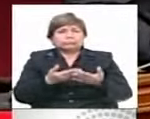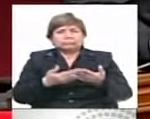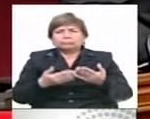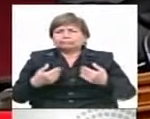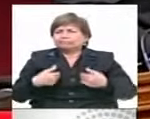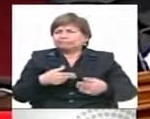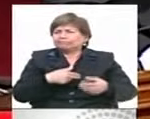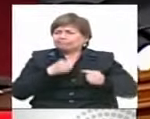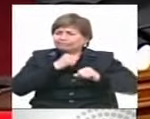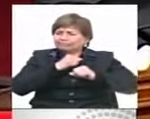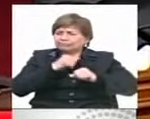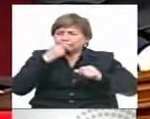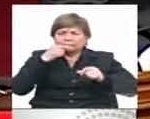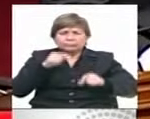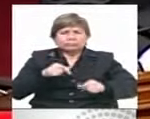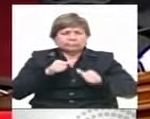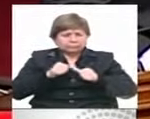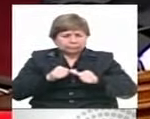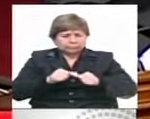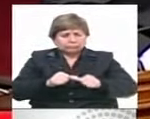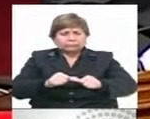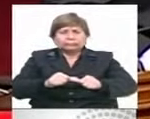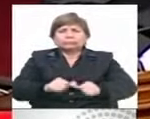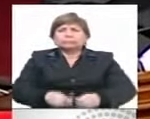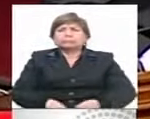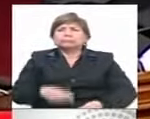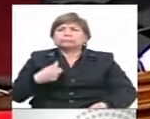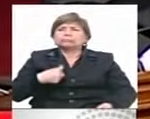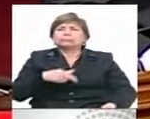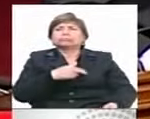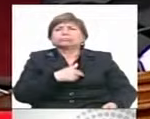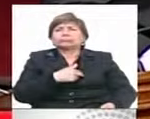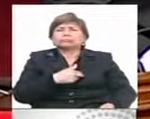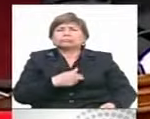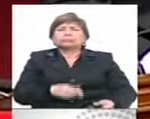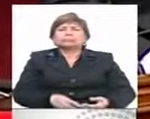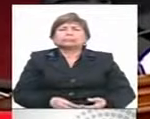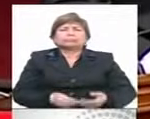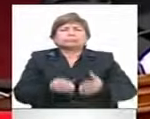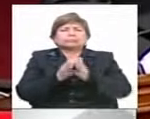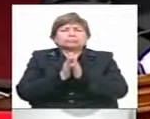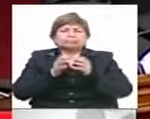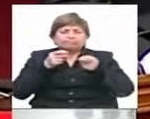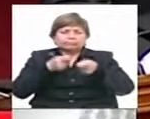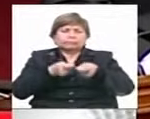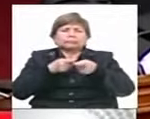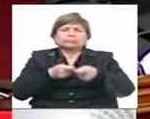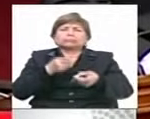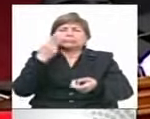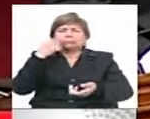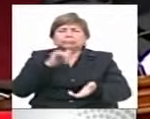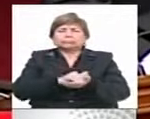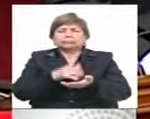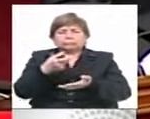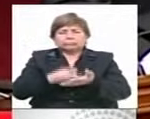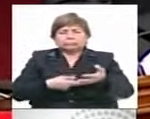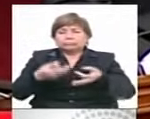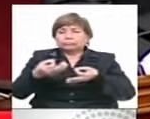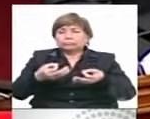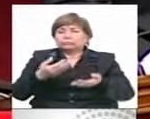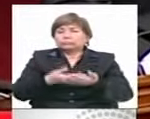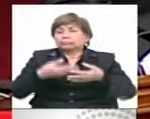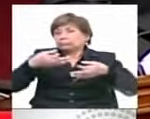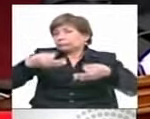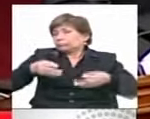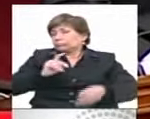con todo para que ésta se mantenga. Nosotros venimos peleando y luchando para que la economía social de mercado de